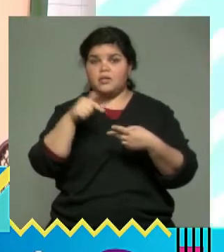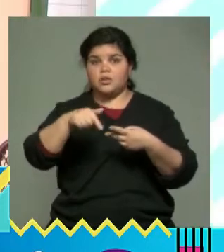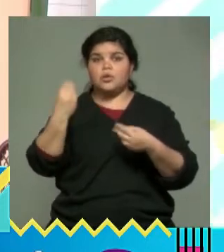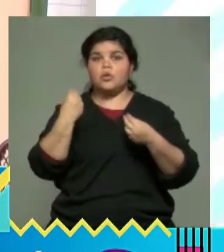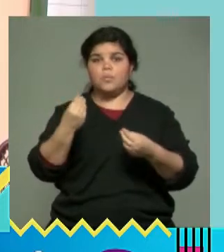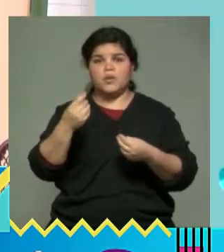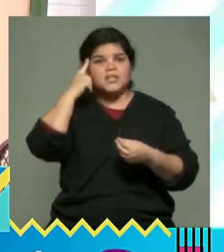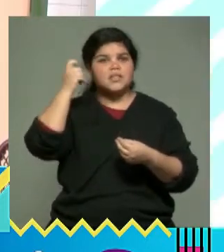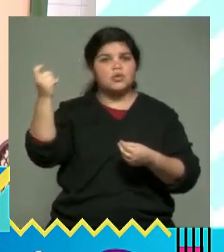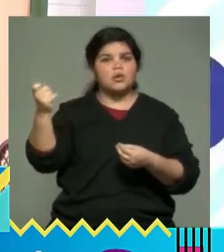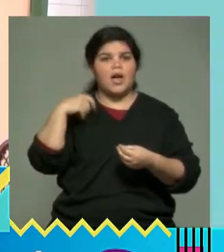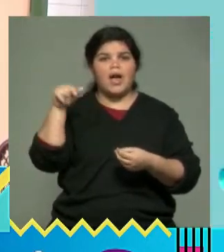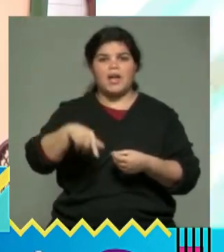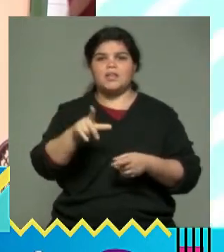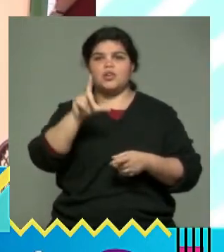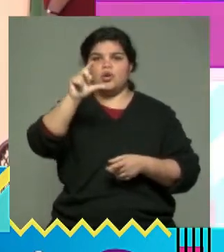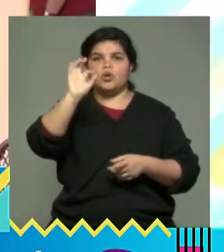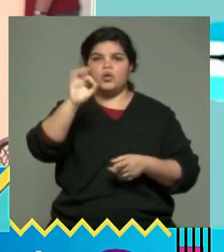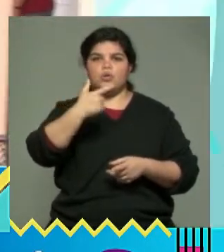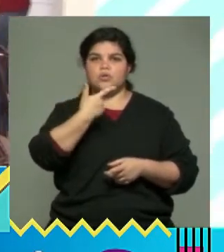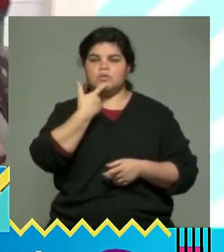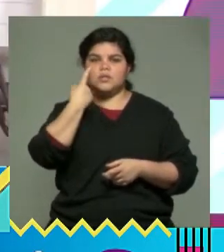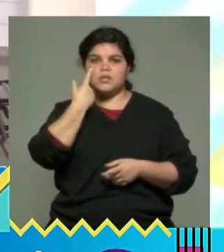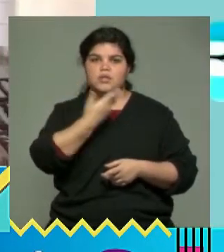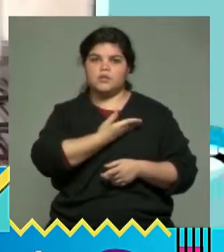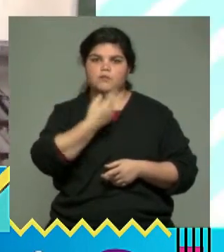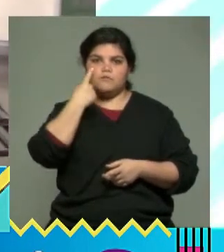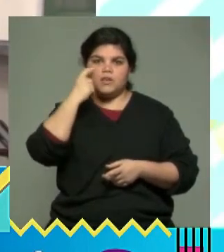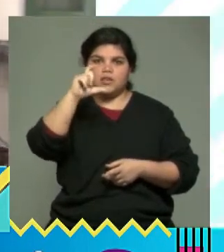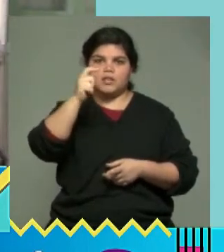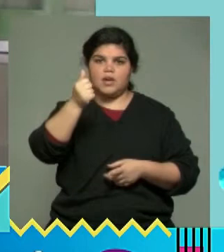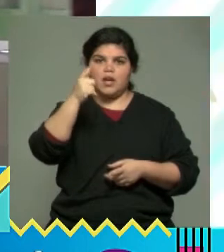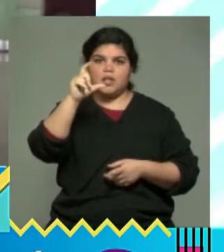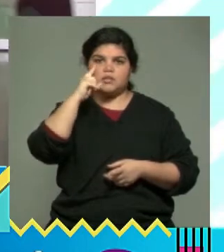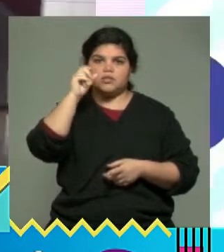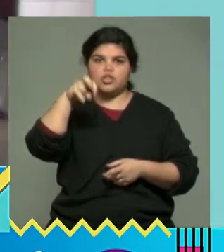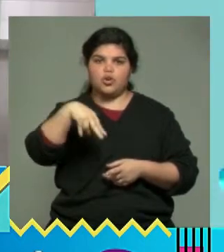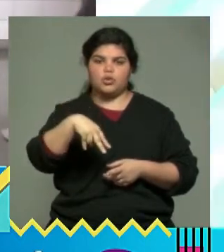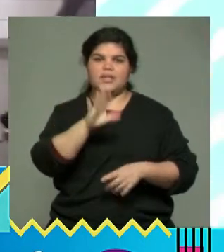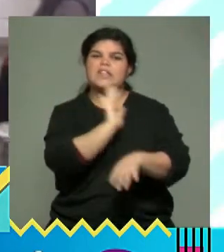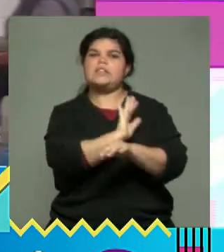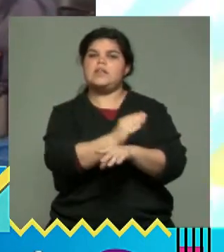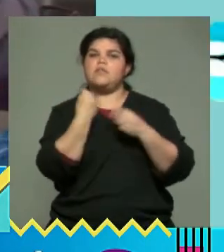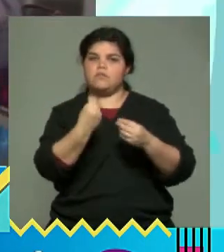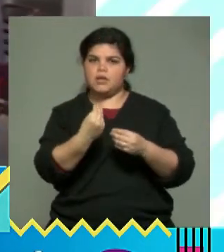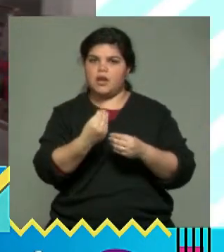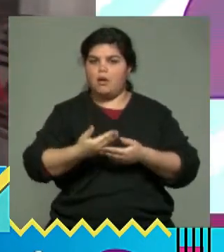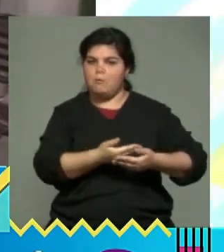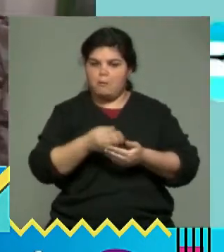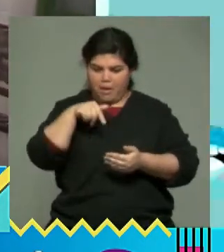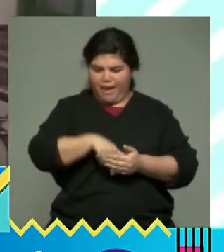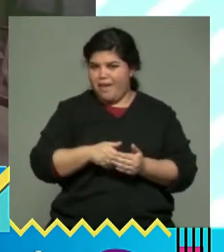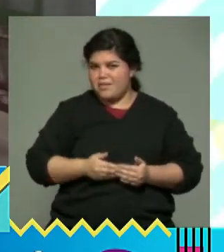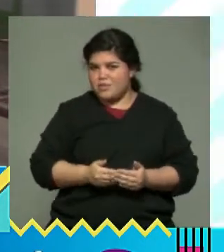psicología se llama un proceso de cosificación. Es decir, no se trata al niño, ¿no es cierto?, al bebé como tal,